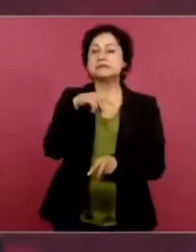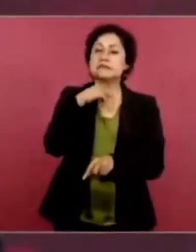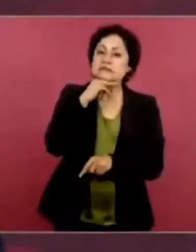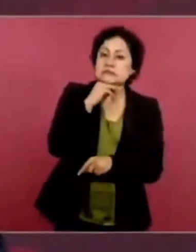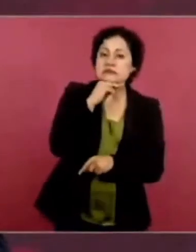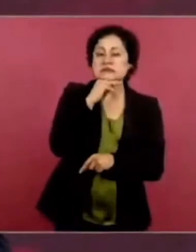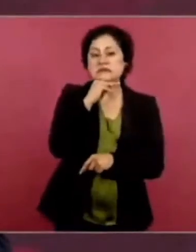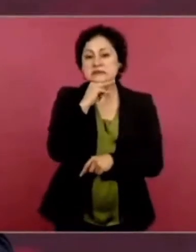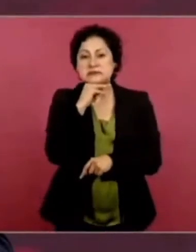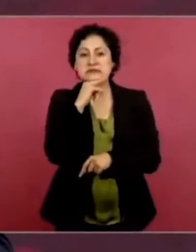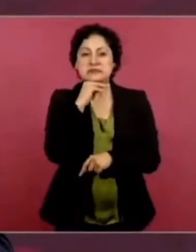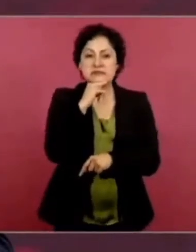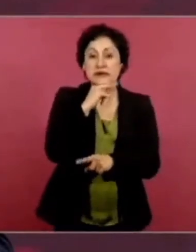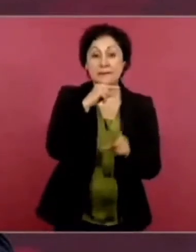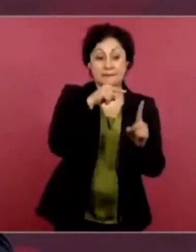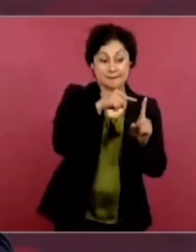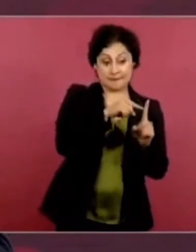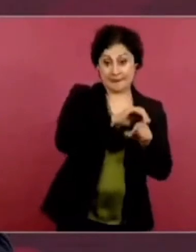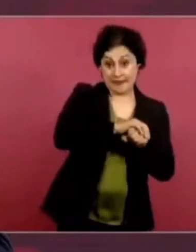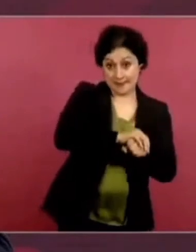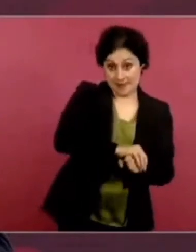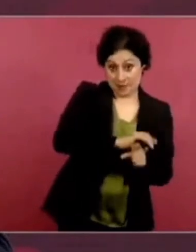que conocía a Claudia,